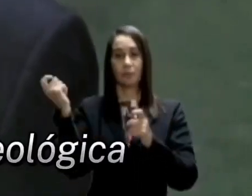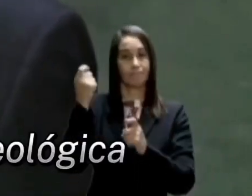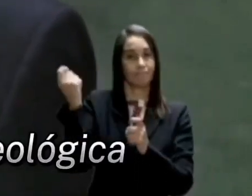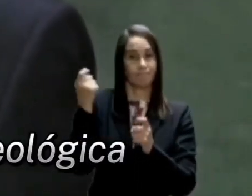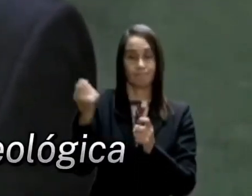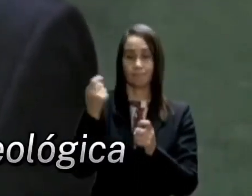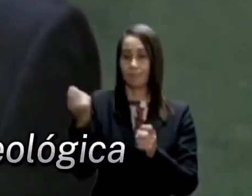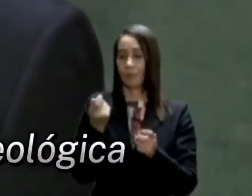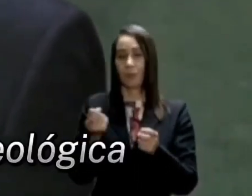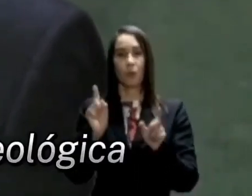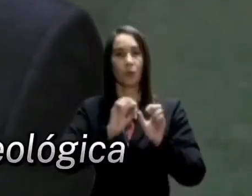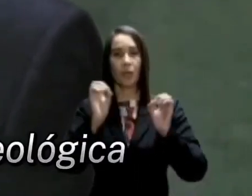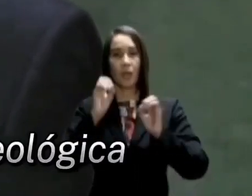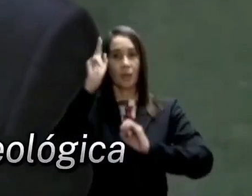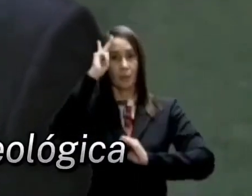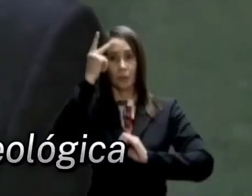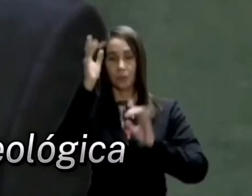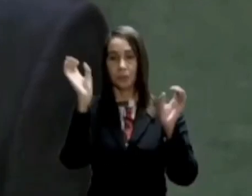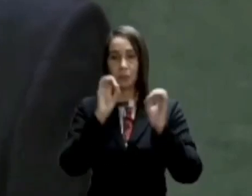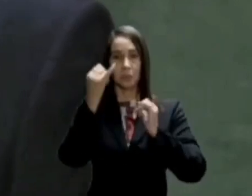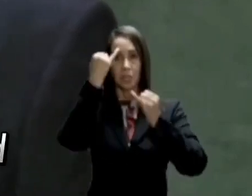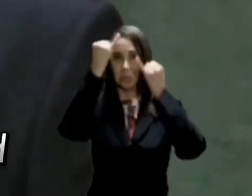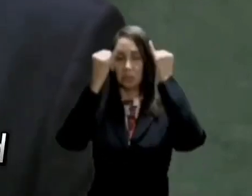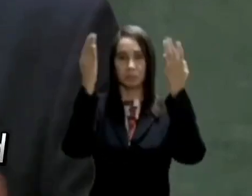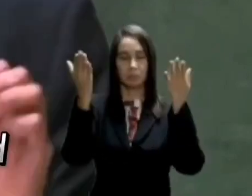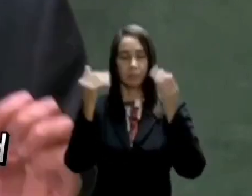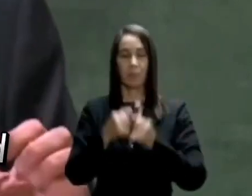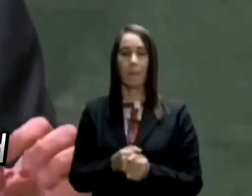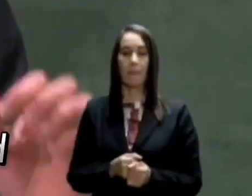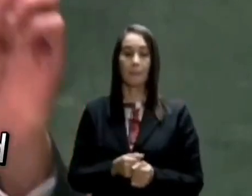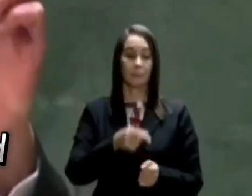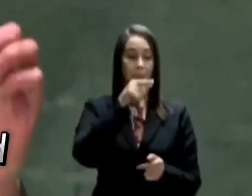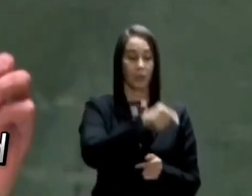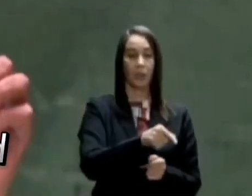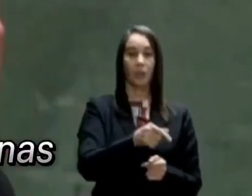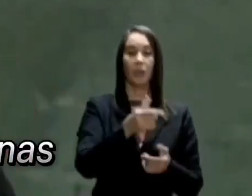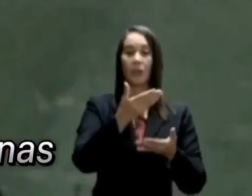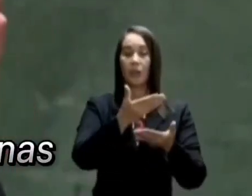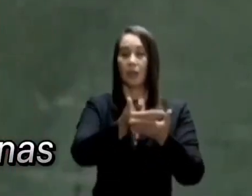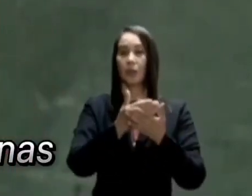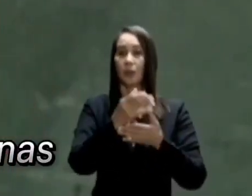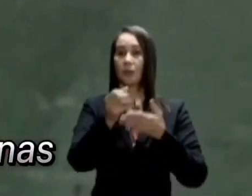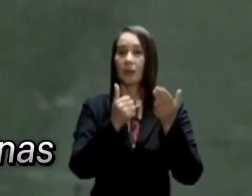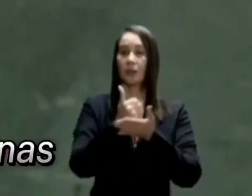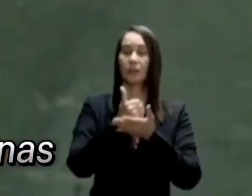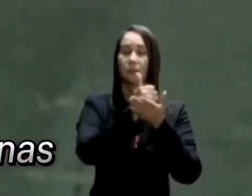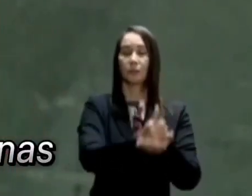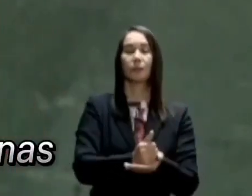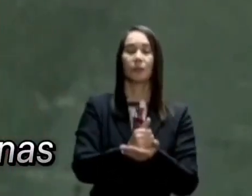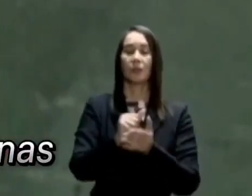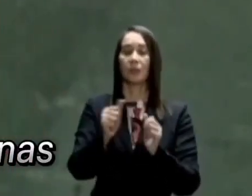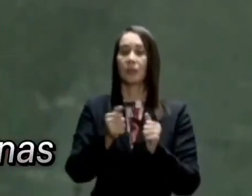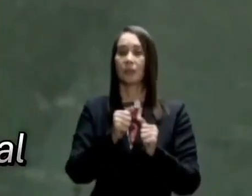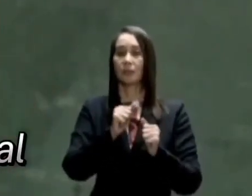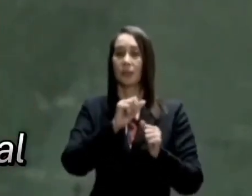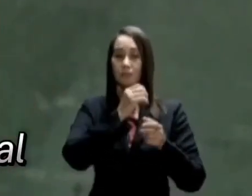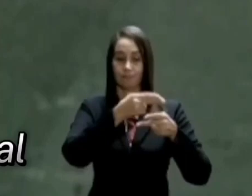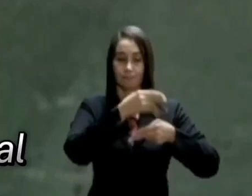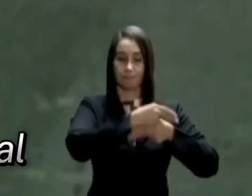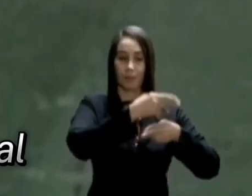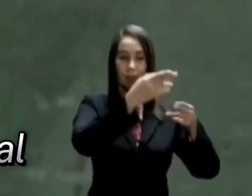ninguna reivindicación política o ideológica por lo que acoger la solicitud de ayuda de las autoridades haitianas